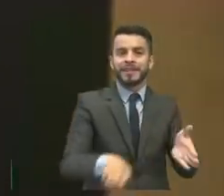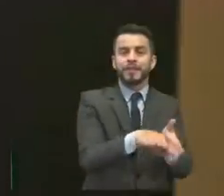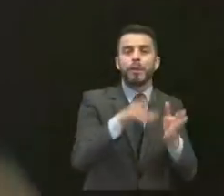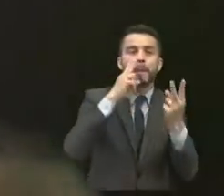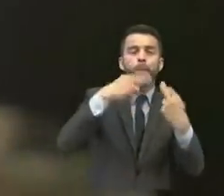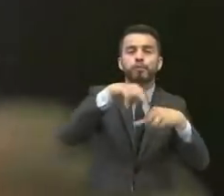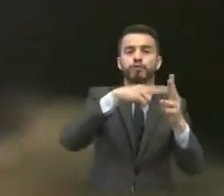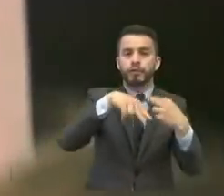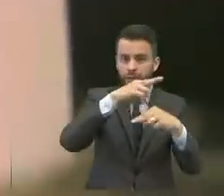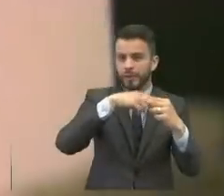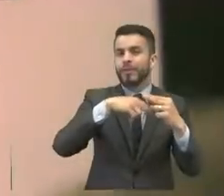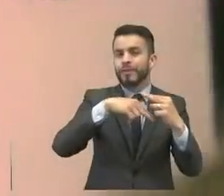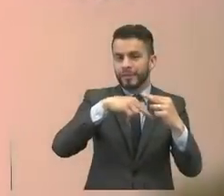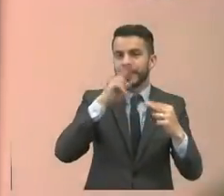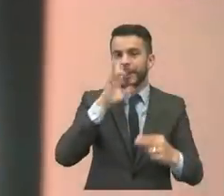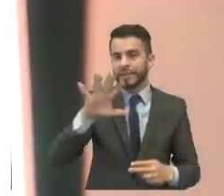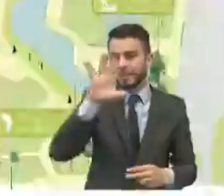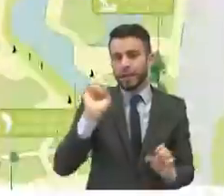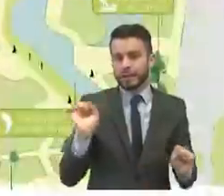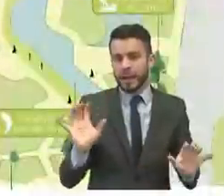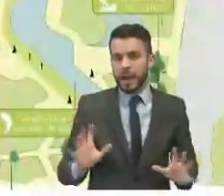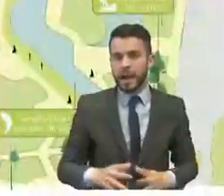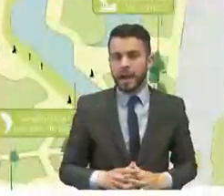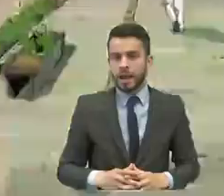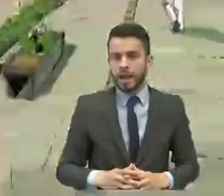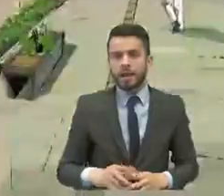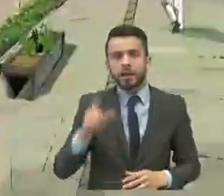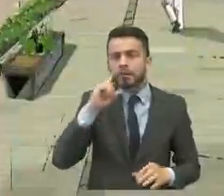peatonal. ¿Cómo se vería?